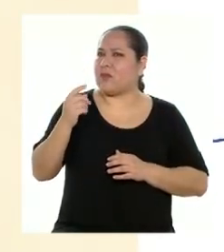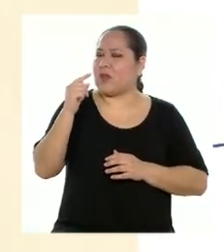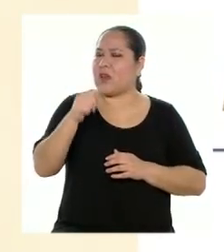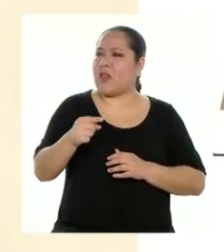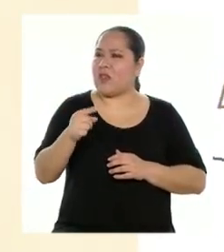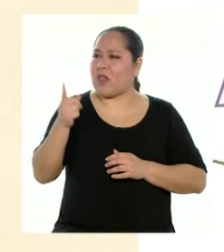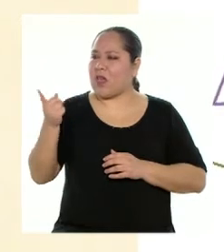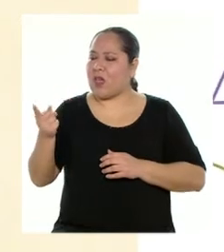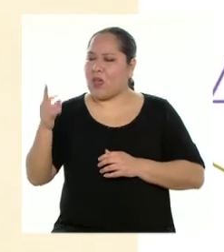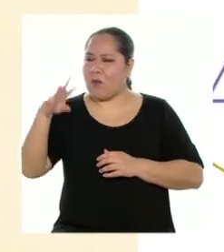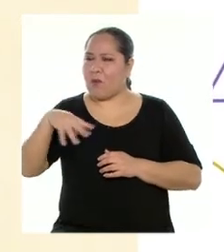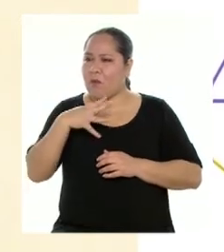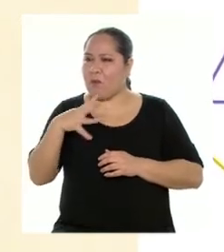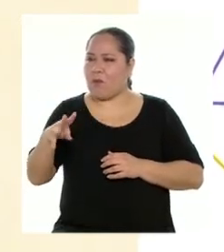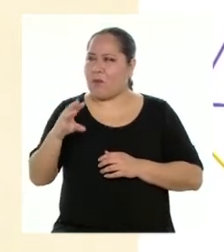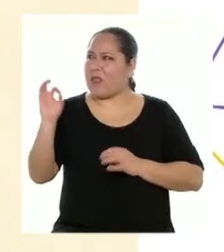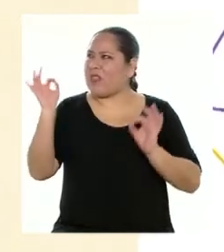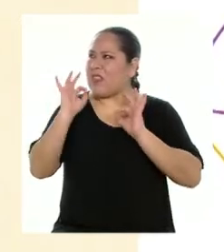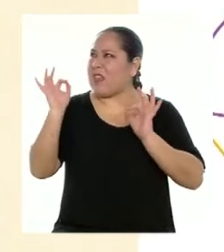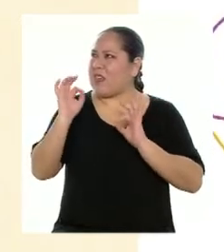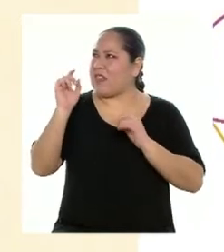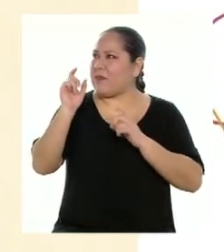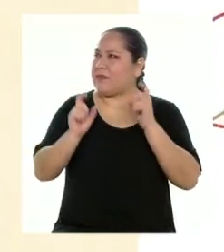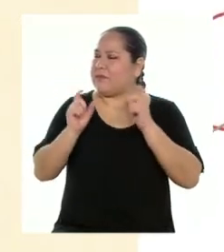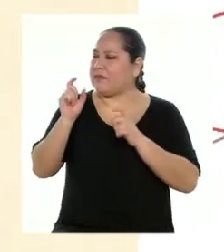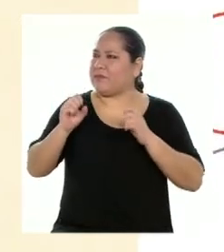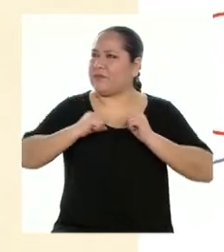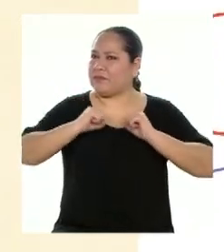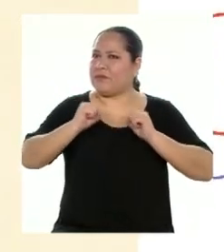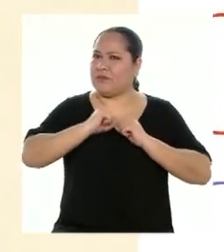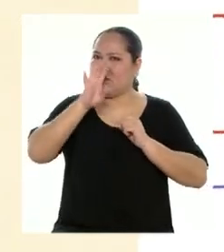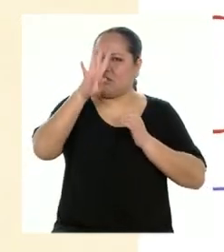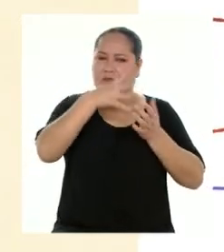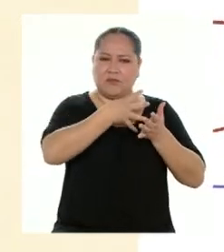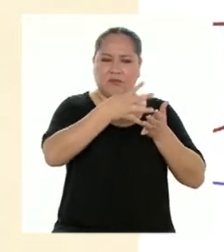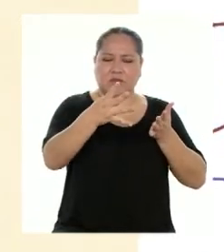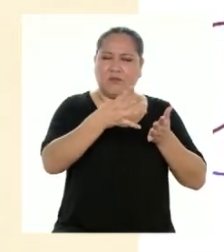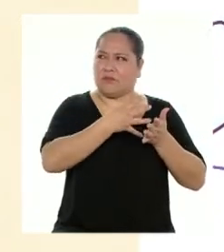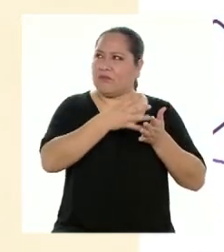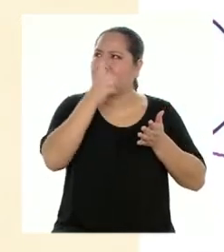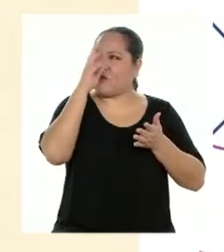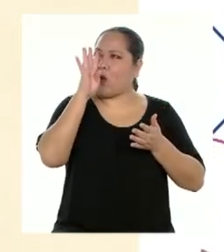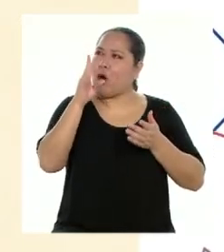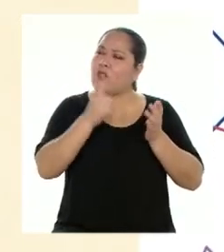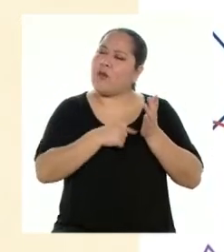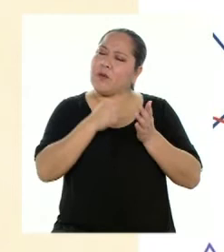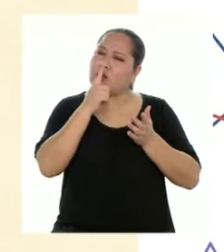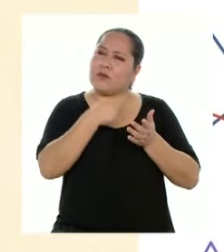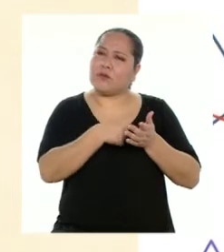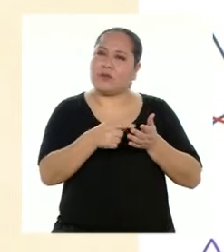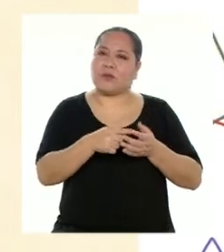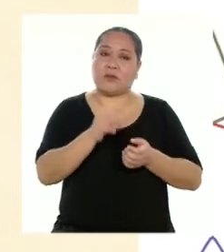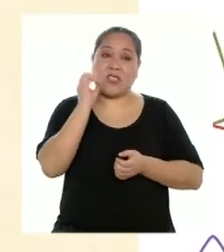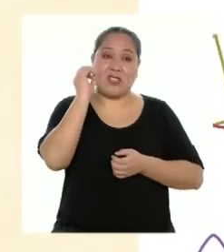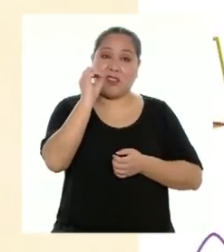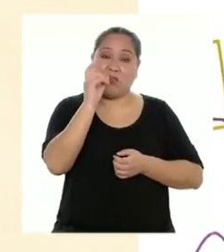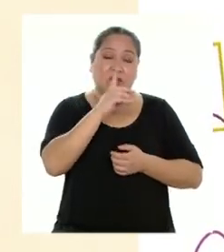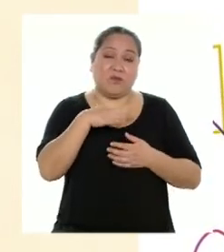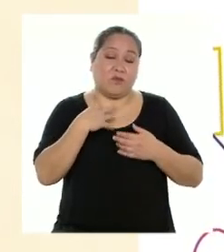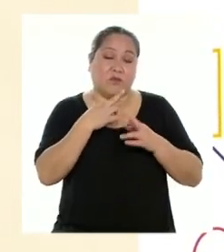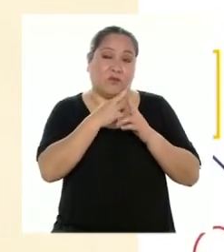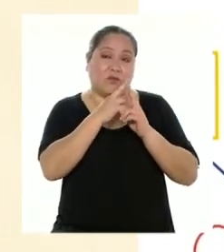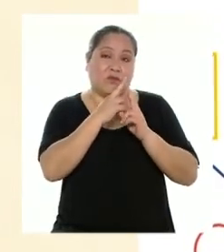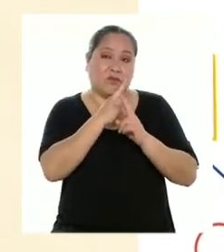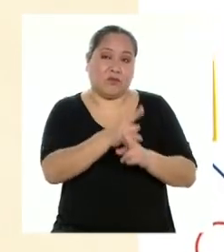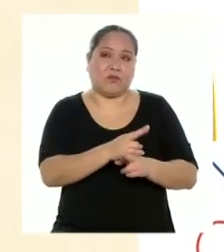Pedro ningún encuestado marcó que realiza actividades físicas 4 veces por semana. Si es 0, no podrías graficarla, ya que al